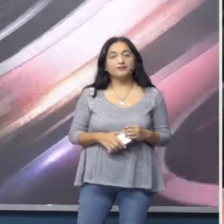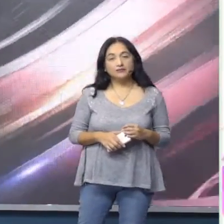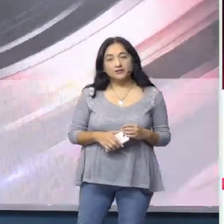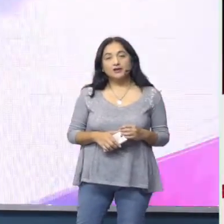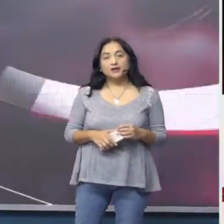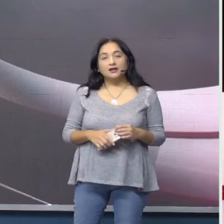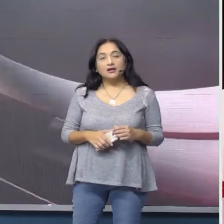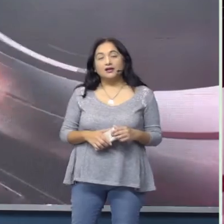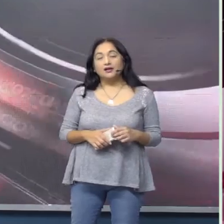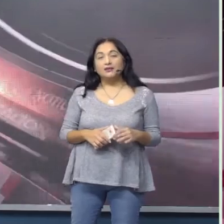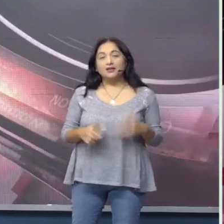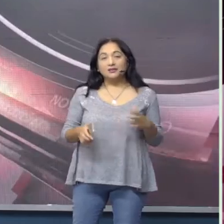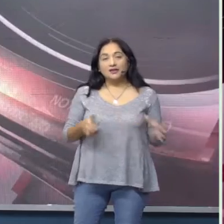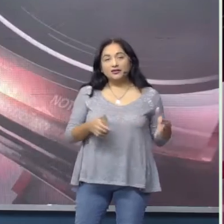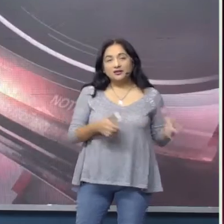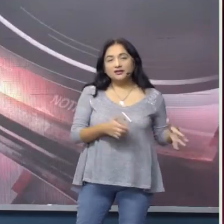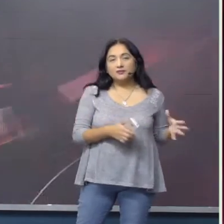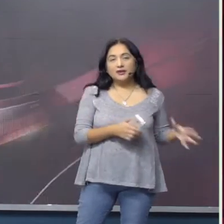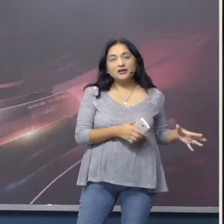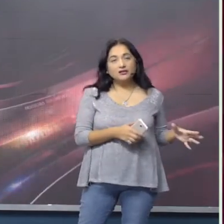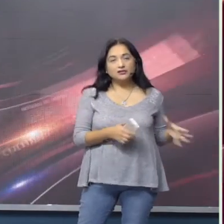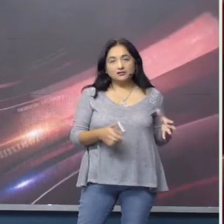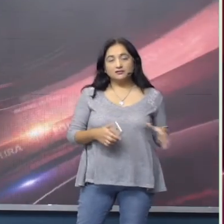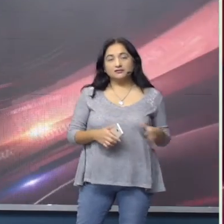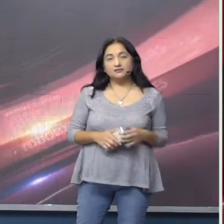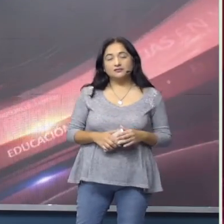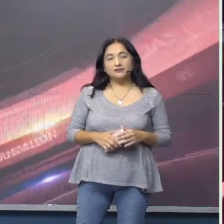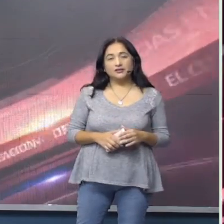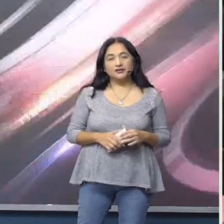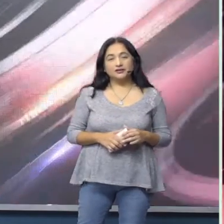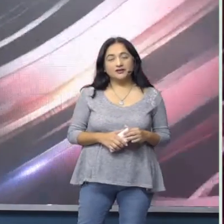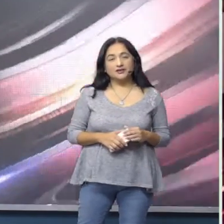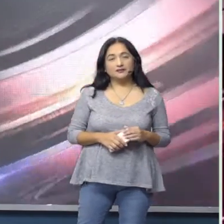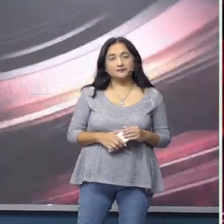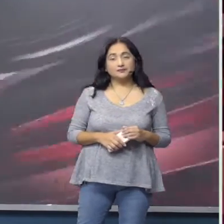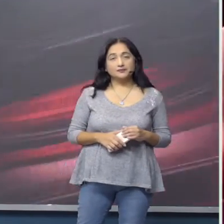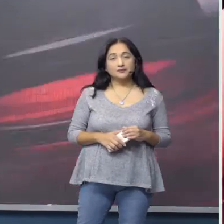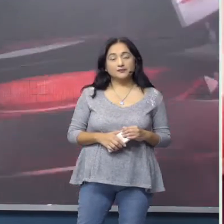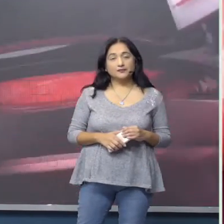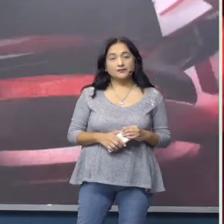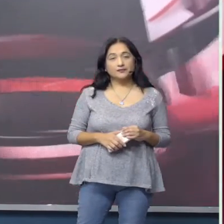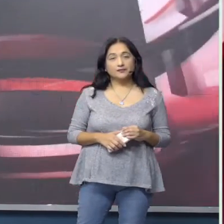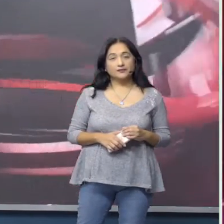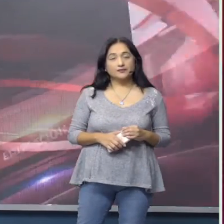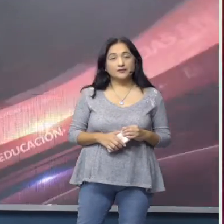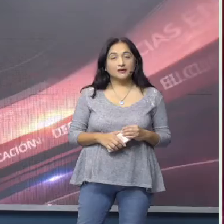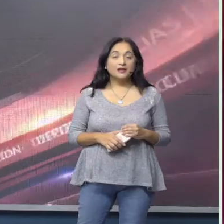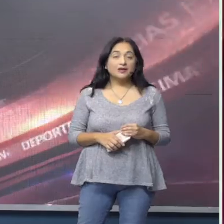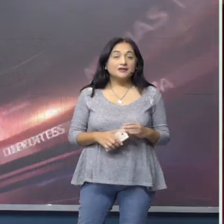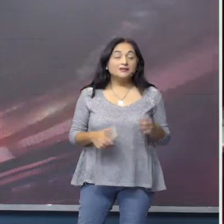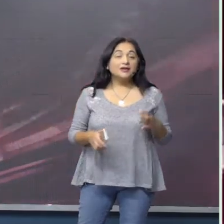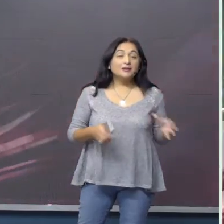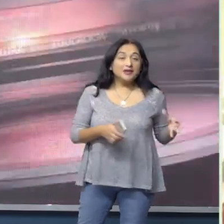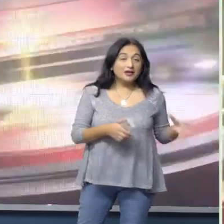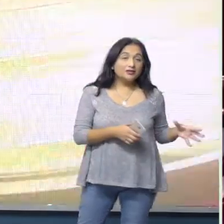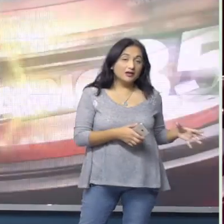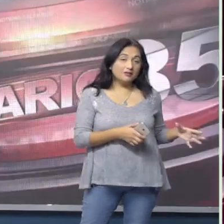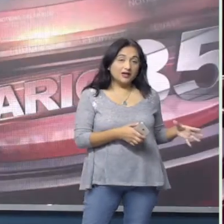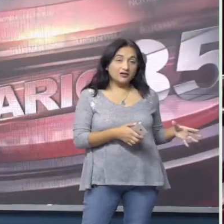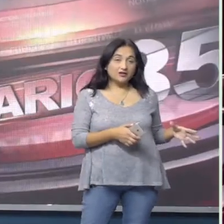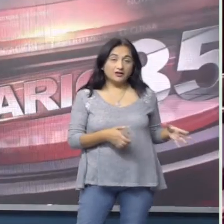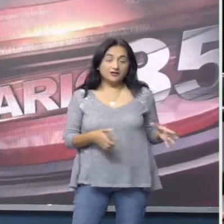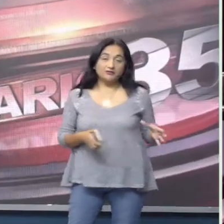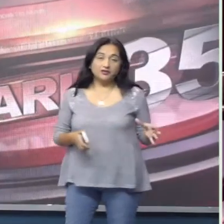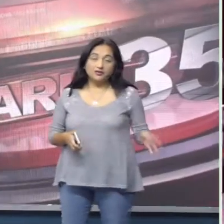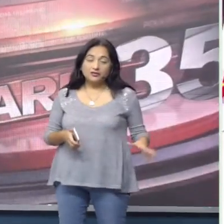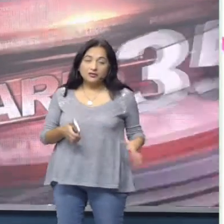Bien. ¿Vienen bien con este Decir, pago o está atrasado? ¿cómo? Si vienen bien con el